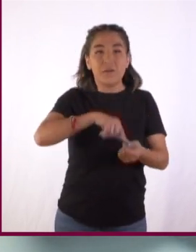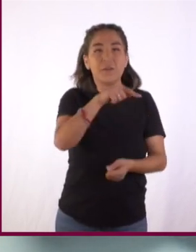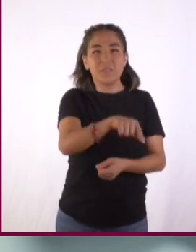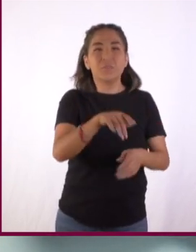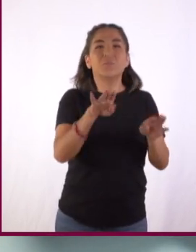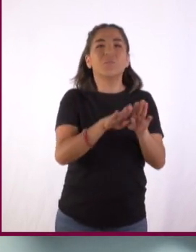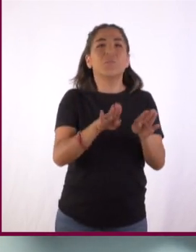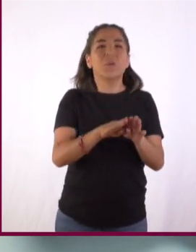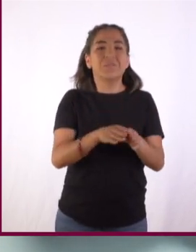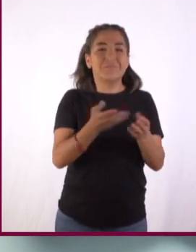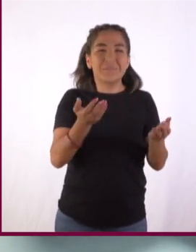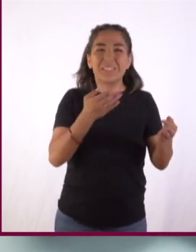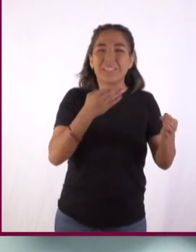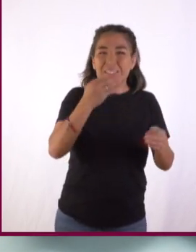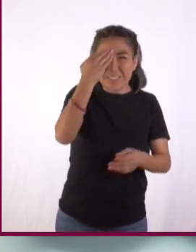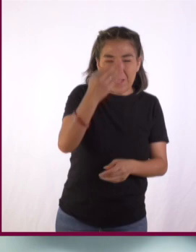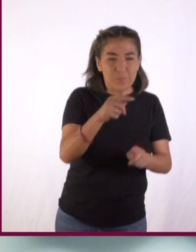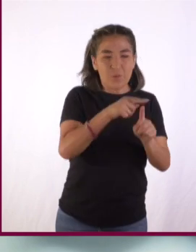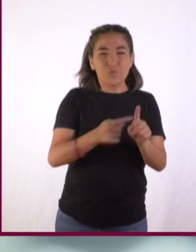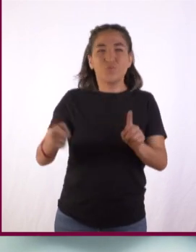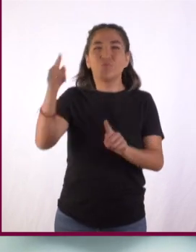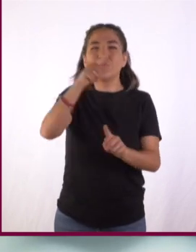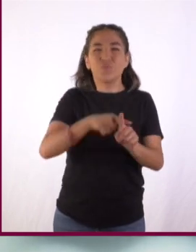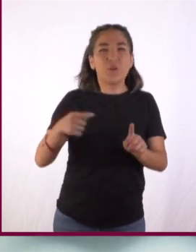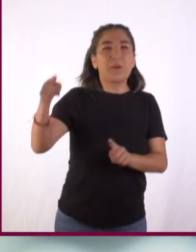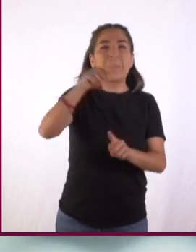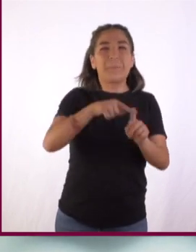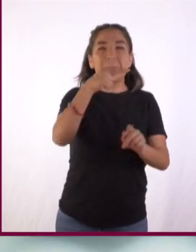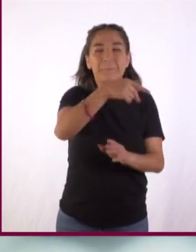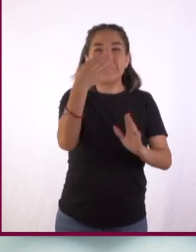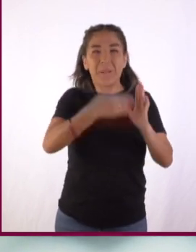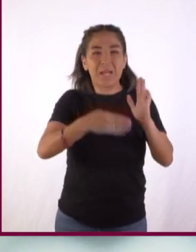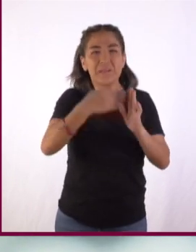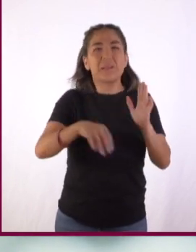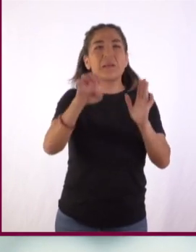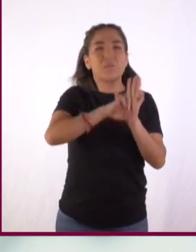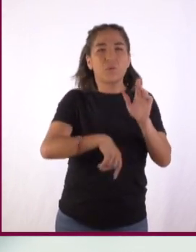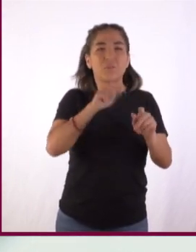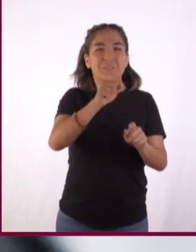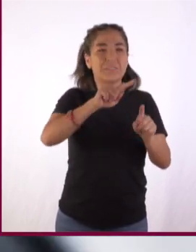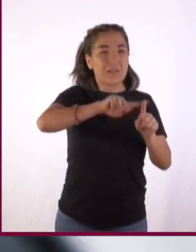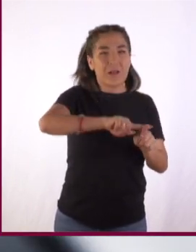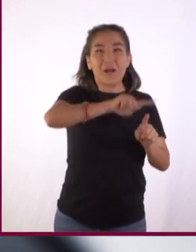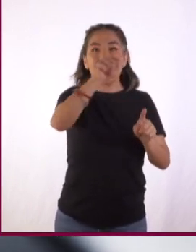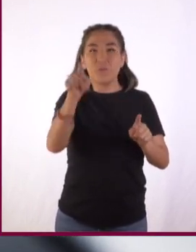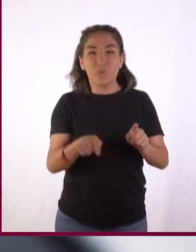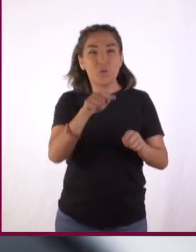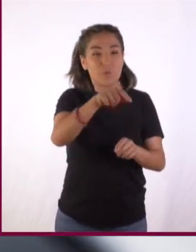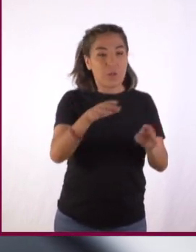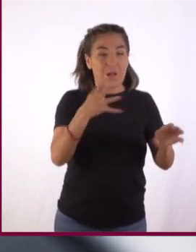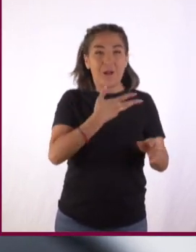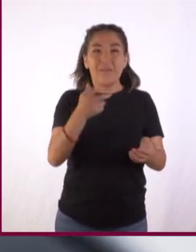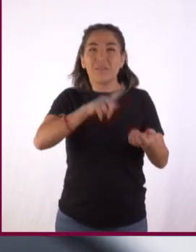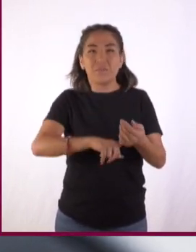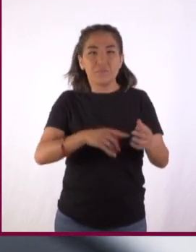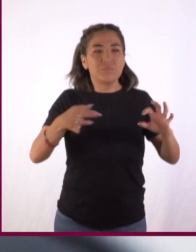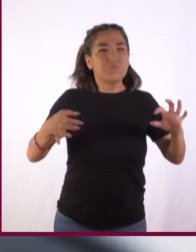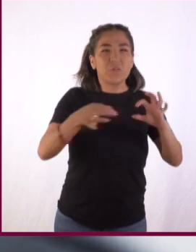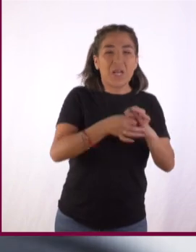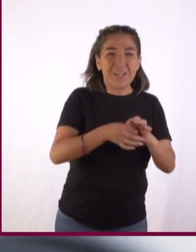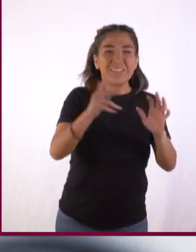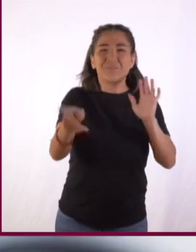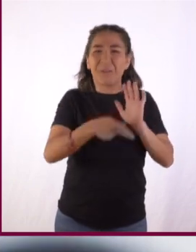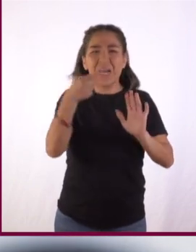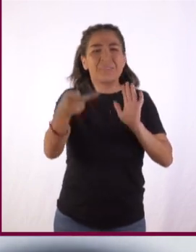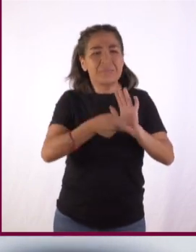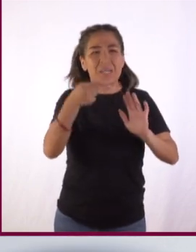se somete a ciclos continuos de histéresis mecánica, por ejemplo, un arco, y lo estamos tensionando